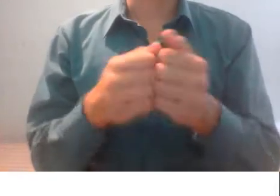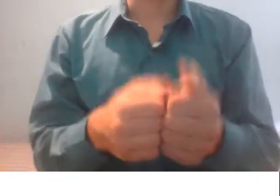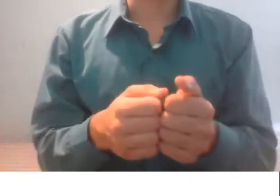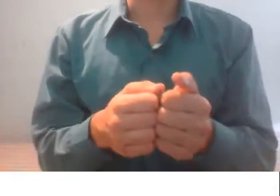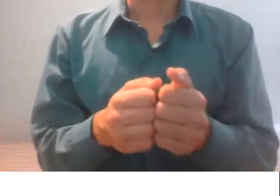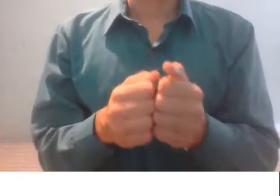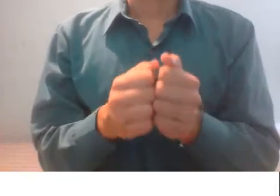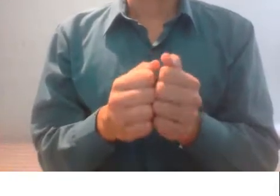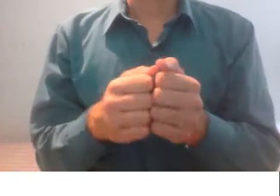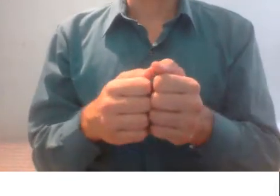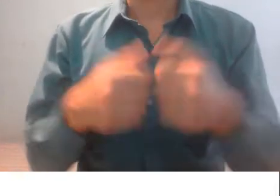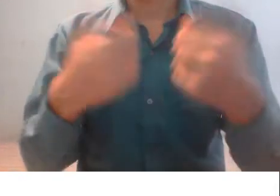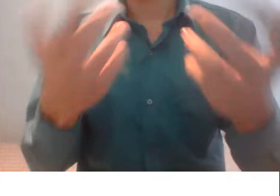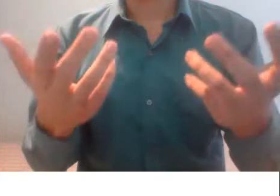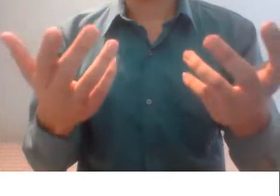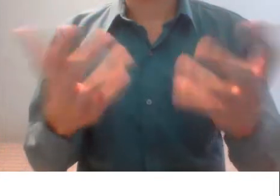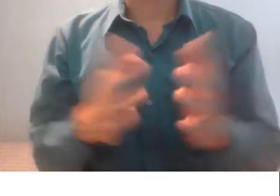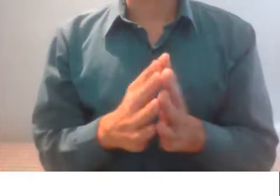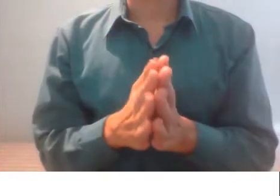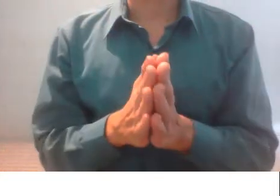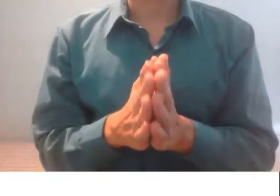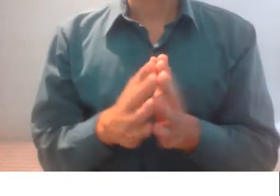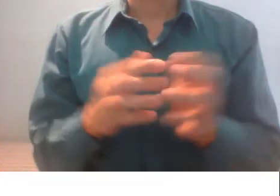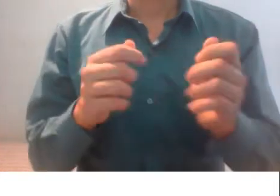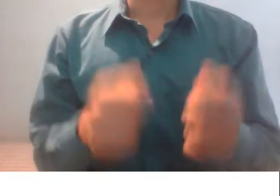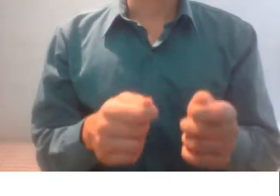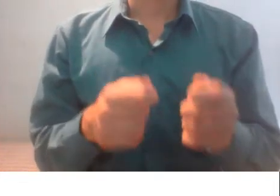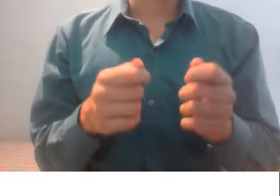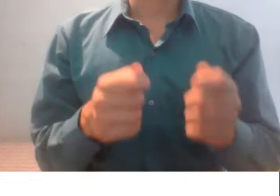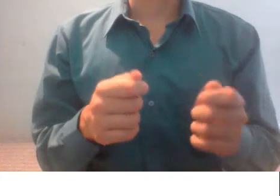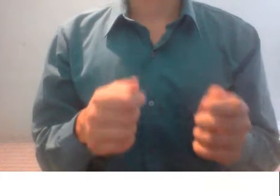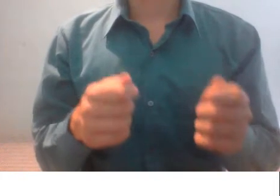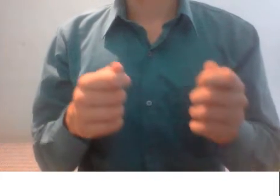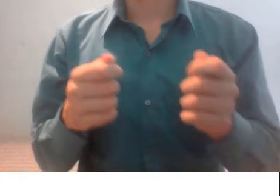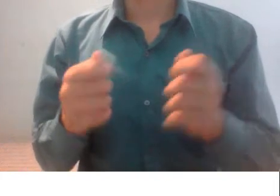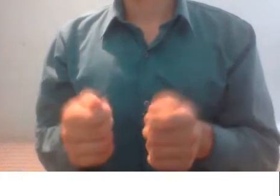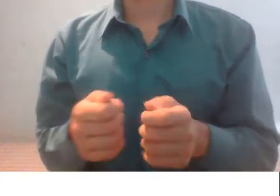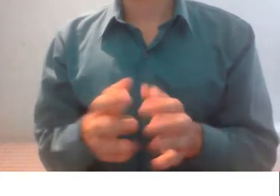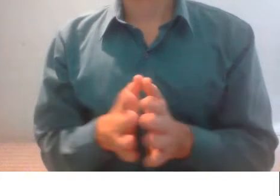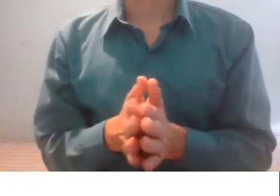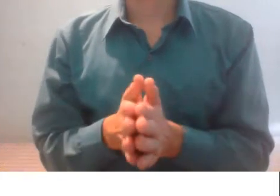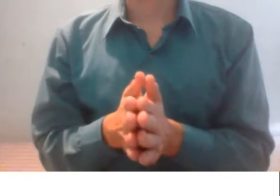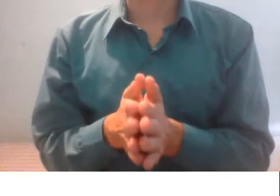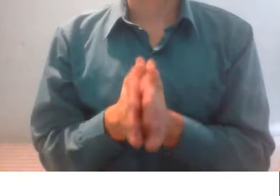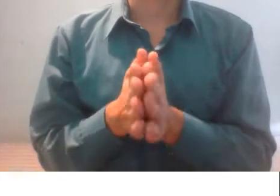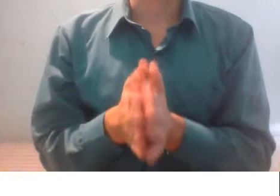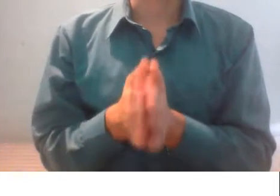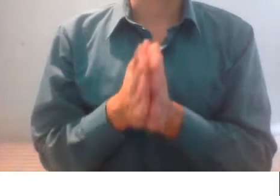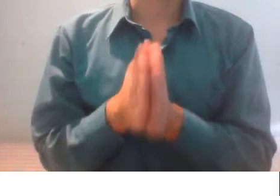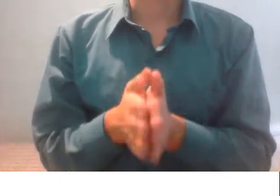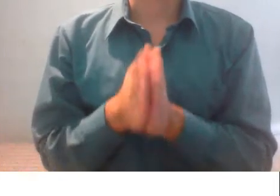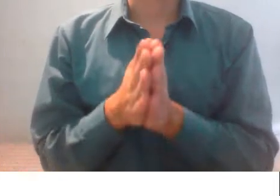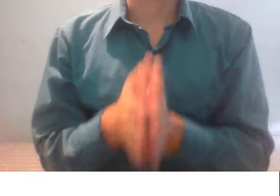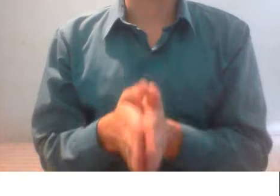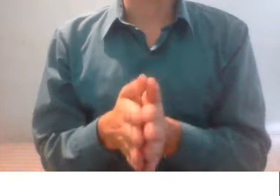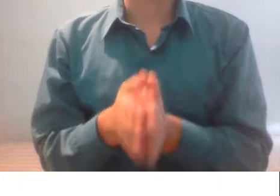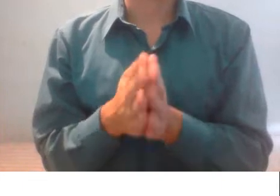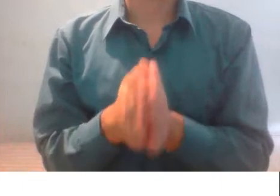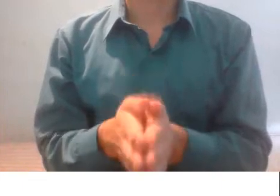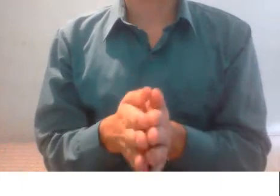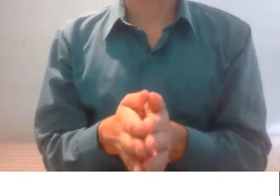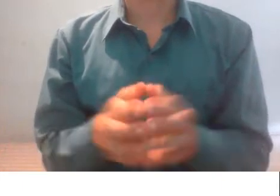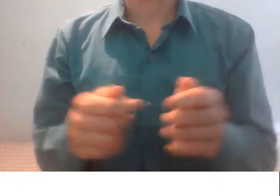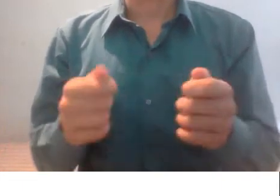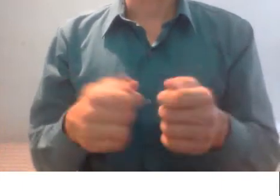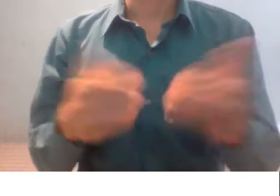elementos para hacer pues lo que corresponde, dudo que esta empresa salga a flote, al menos que se inyecte un capital bastante absurdo a